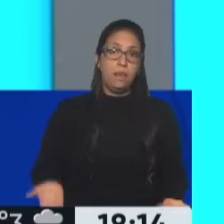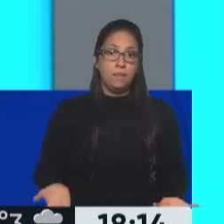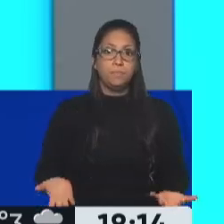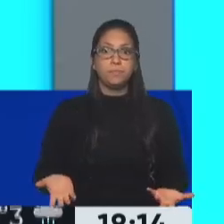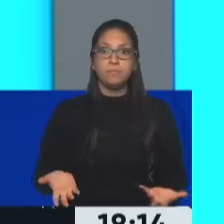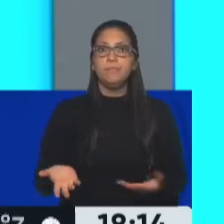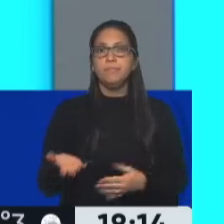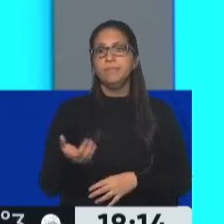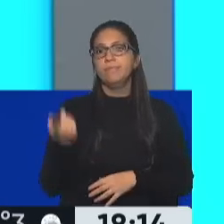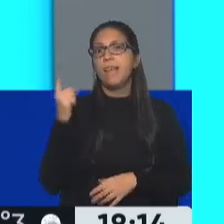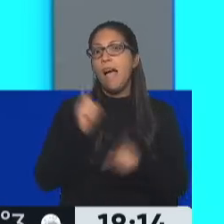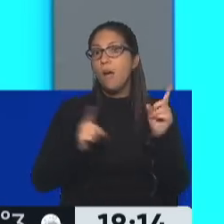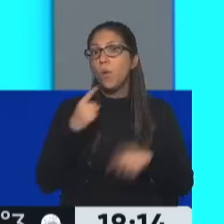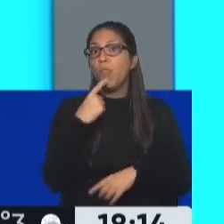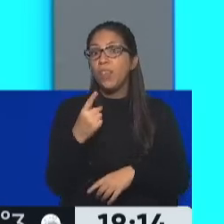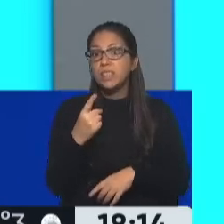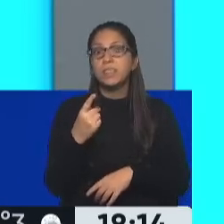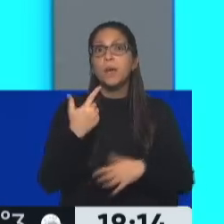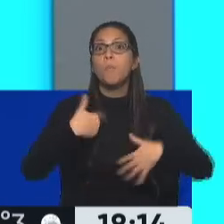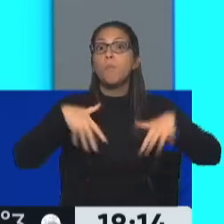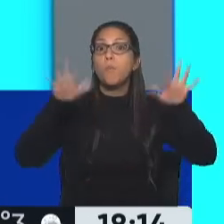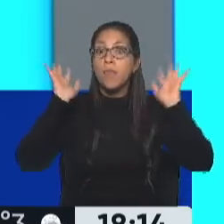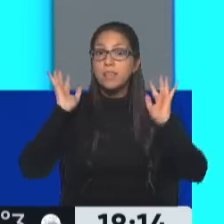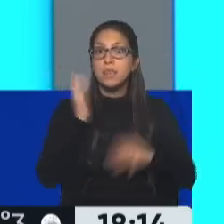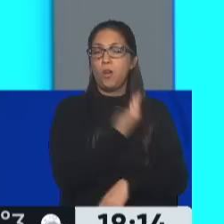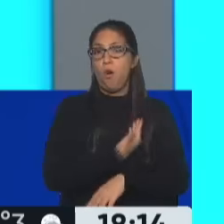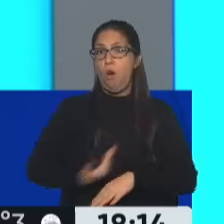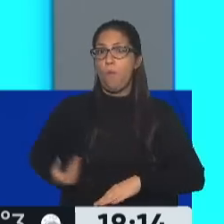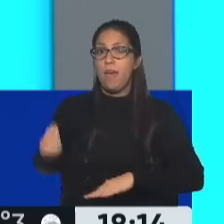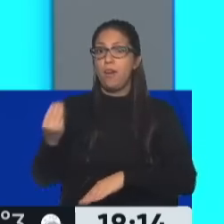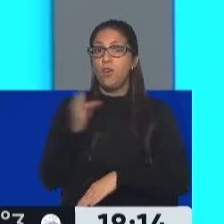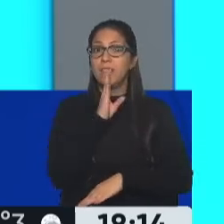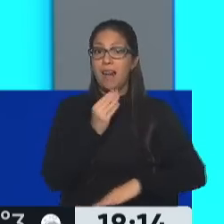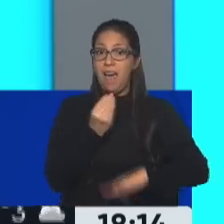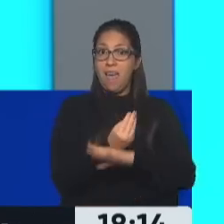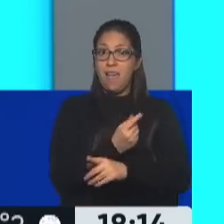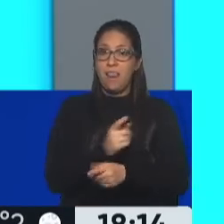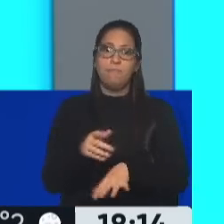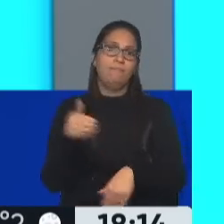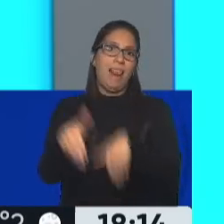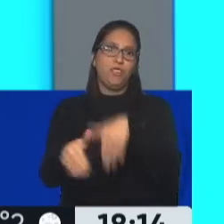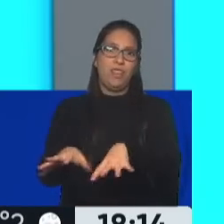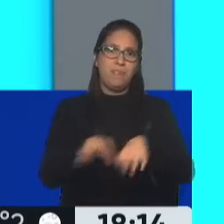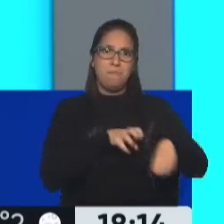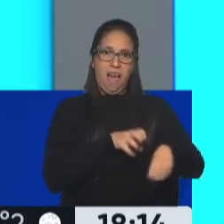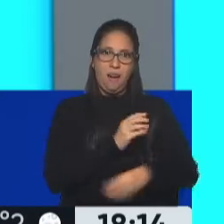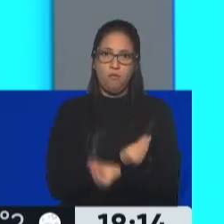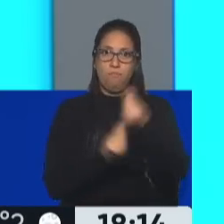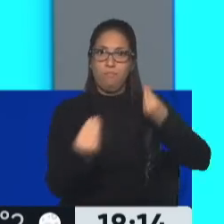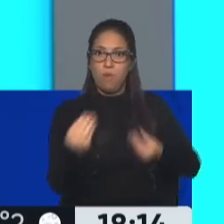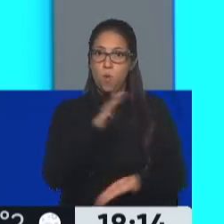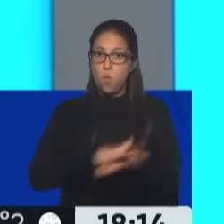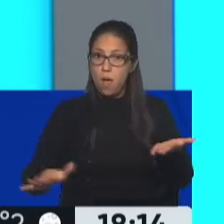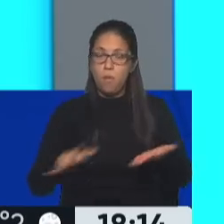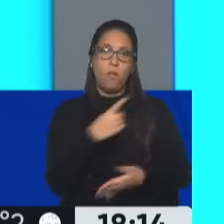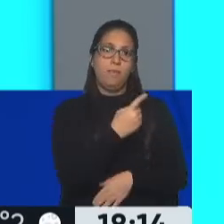diciendo, donde algunos apuestan a un posible cambio de gobierno en Israel, es decir, un adelanto de elecciones, y a su vez también un Netanyahu